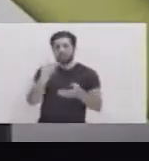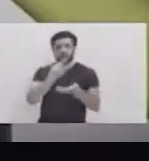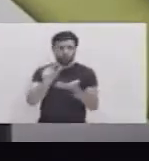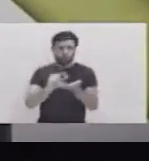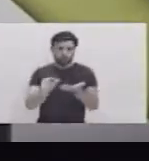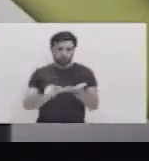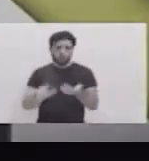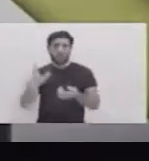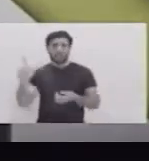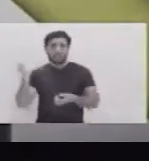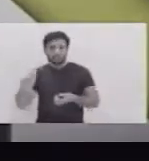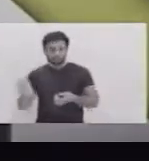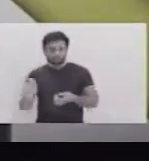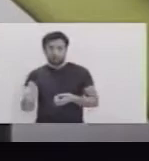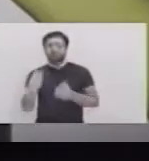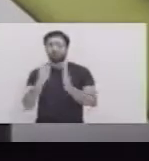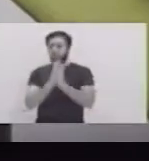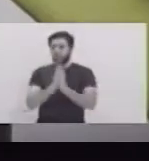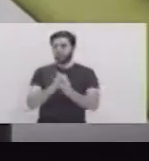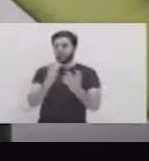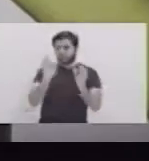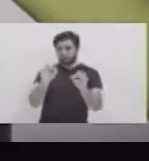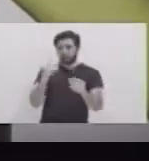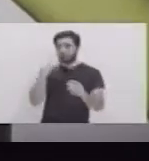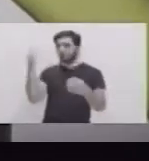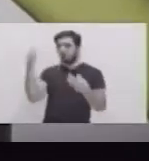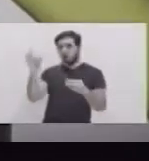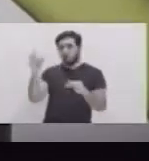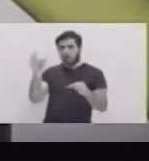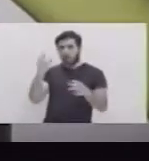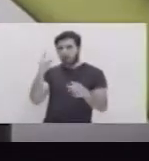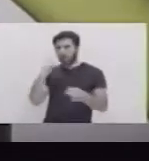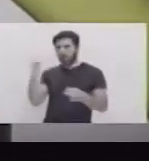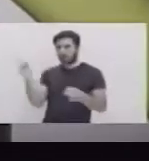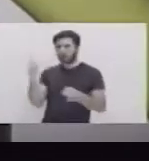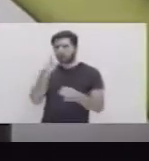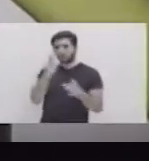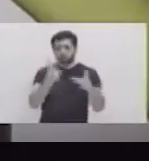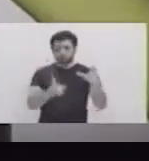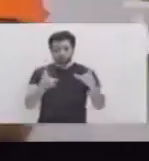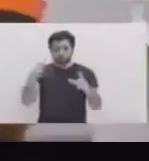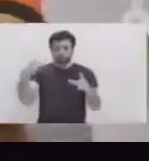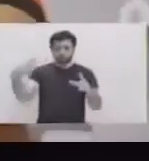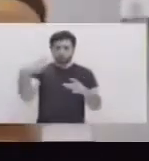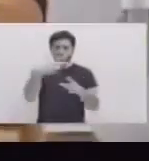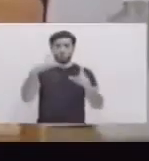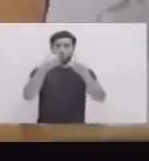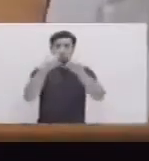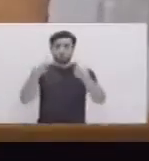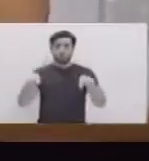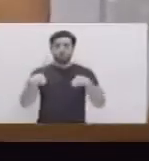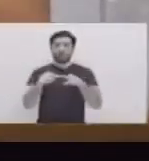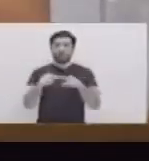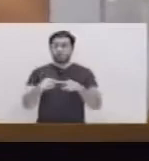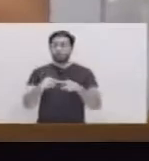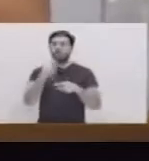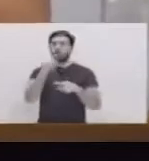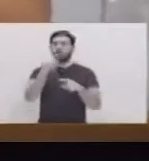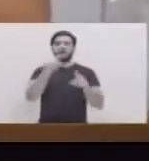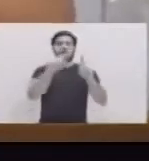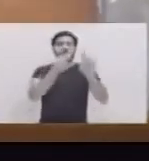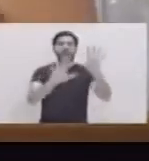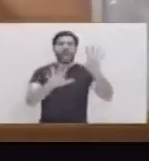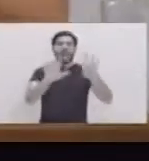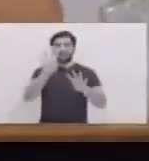Para lo cual, vamos a necesitar lo siguiente. Vamos a cortar específicamente un